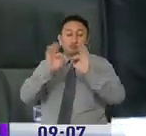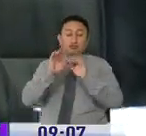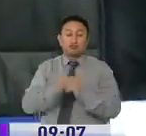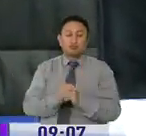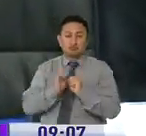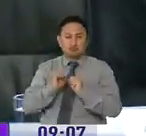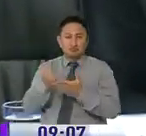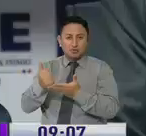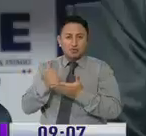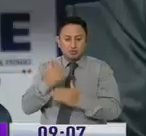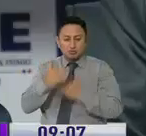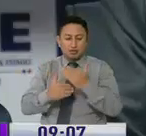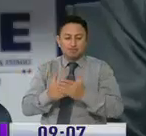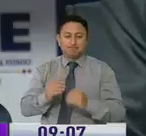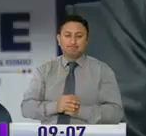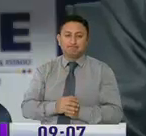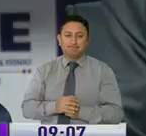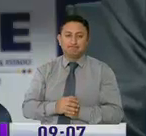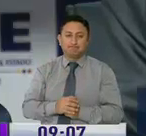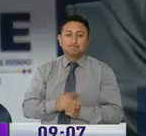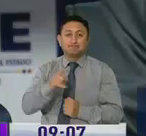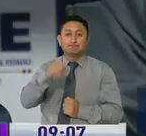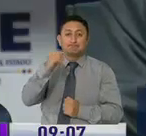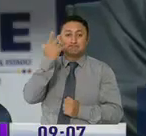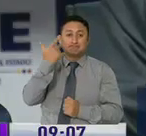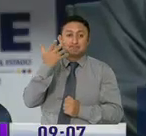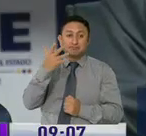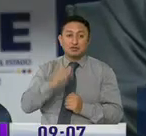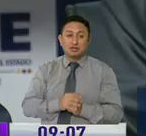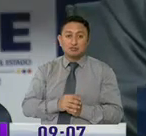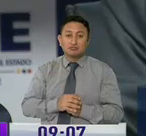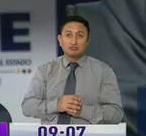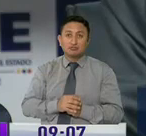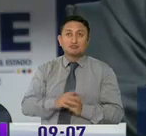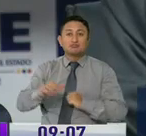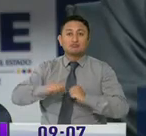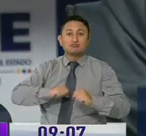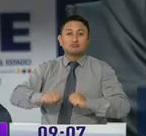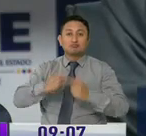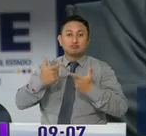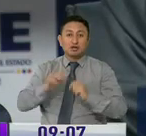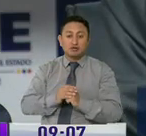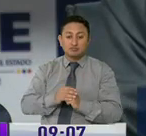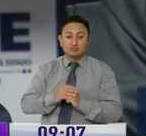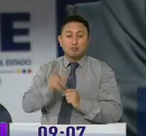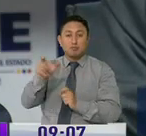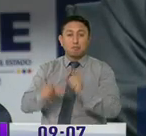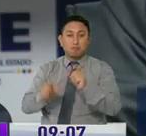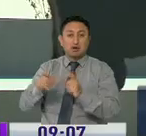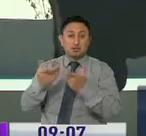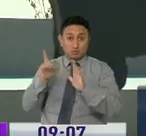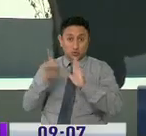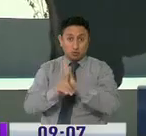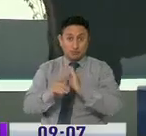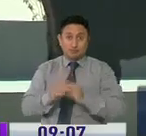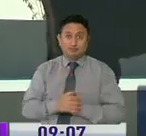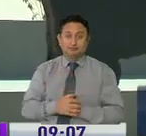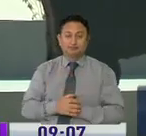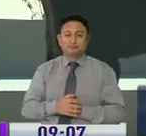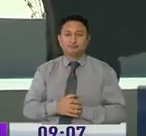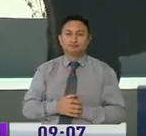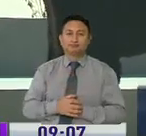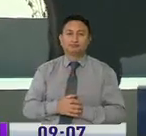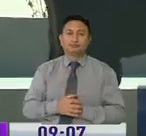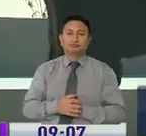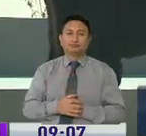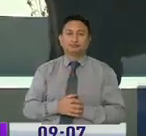para estos casos. Vamos a tener en los próximos días ya las diligencias por parte de las personas que han denunciado. En Quito informó